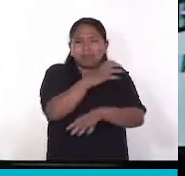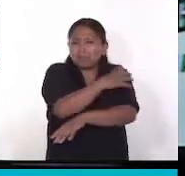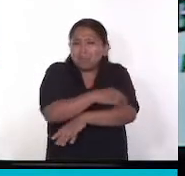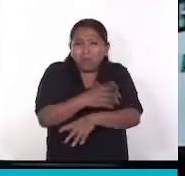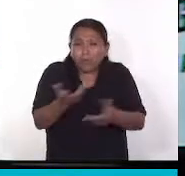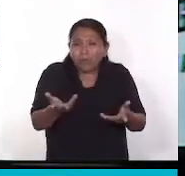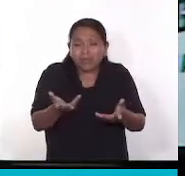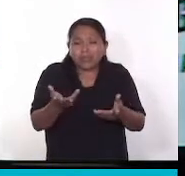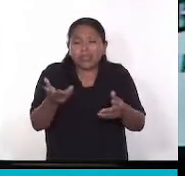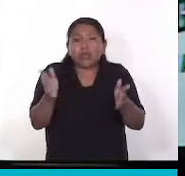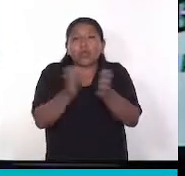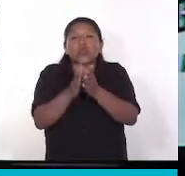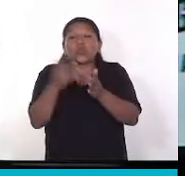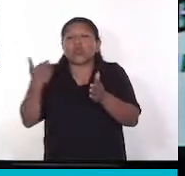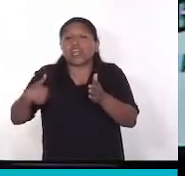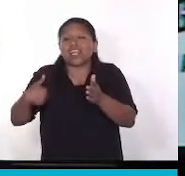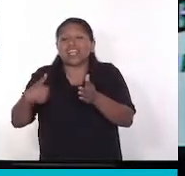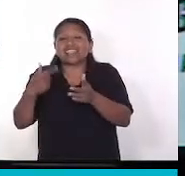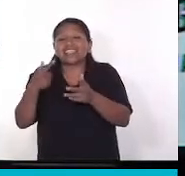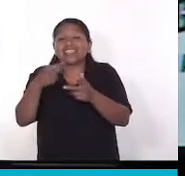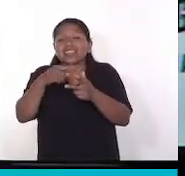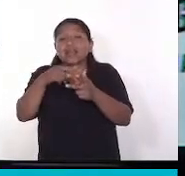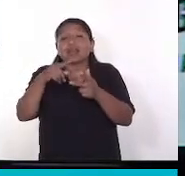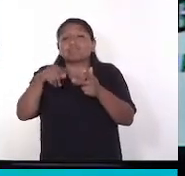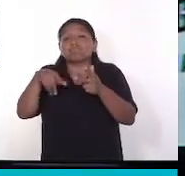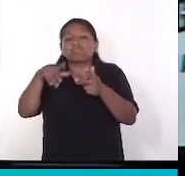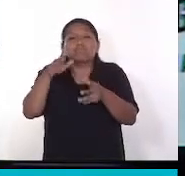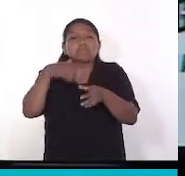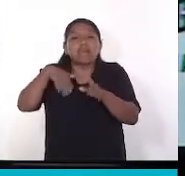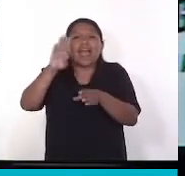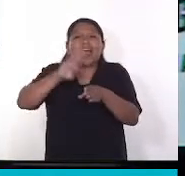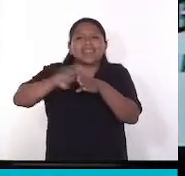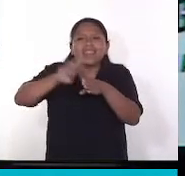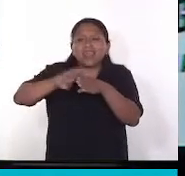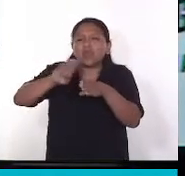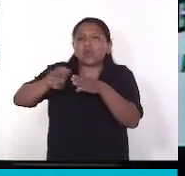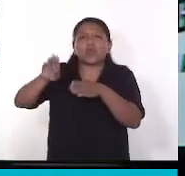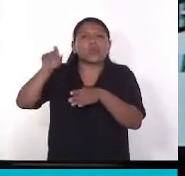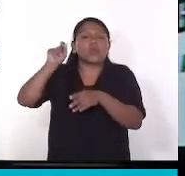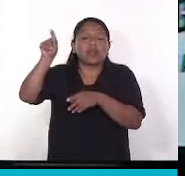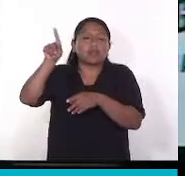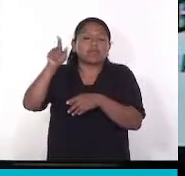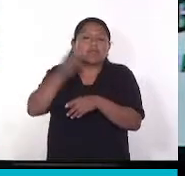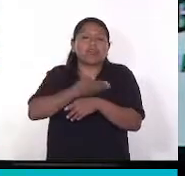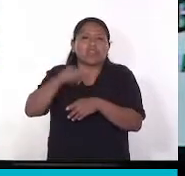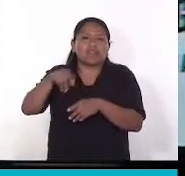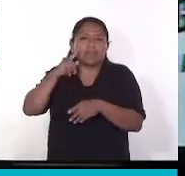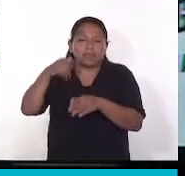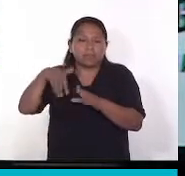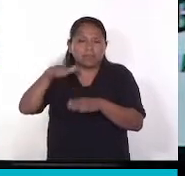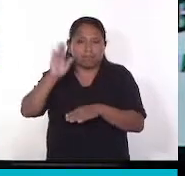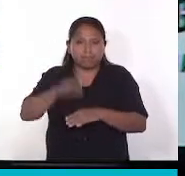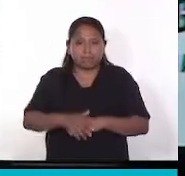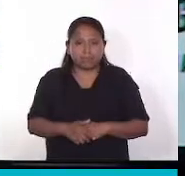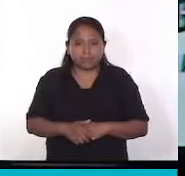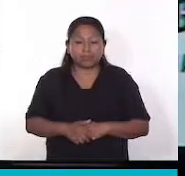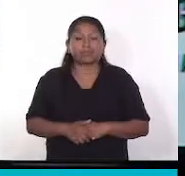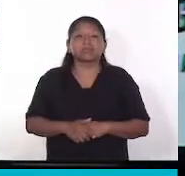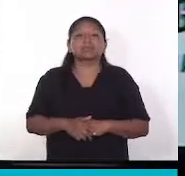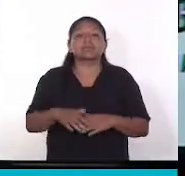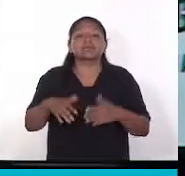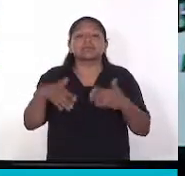transformado junto a Argentina y Egipto en los 3 países con más deuda con el Fondo Monetario Internacional, que ha llevado